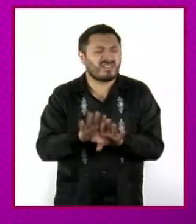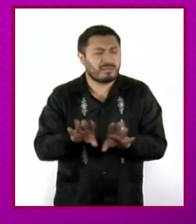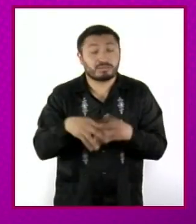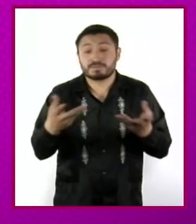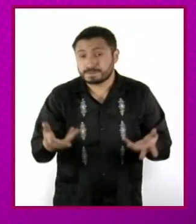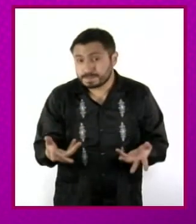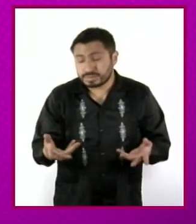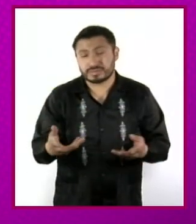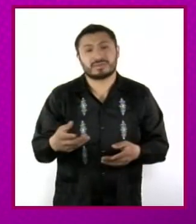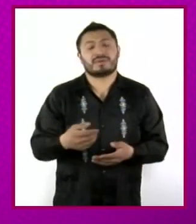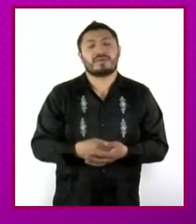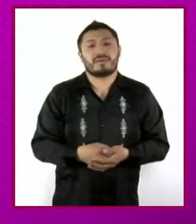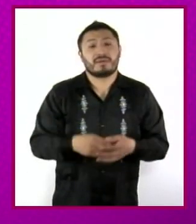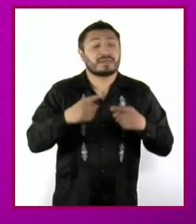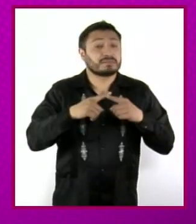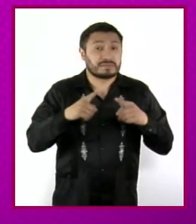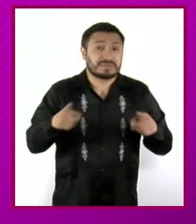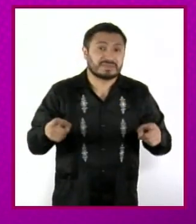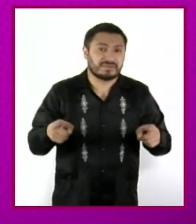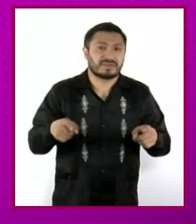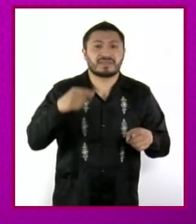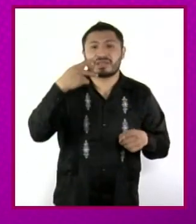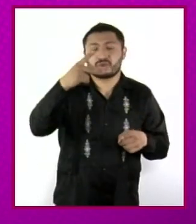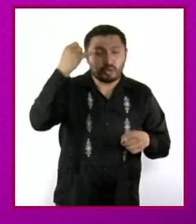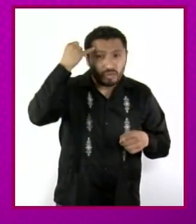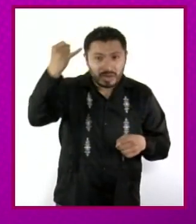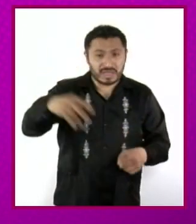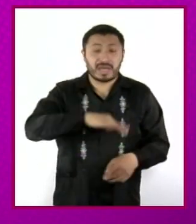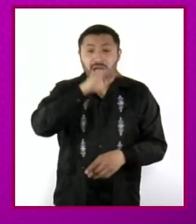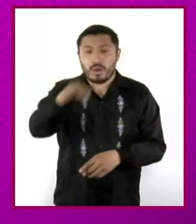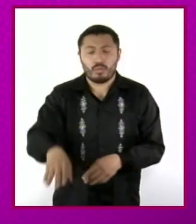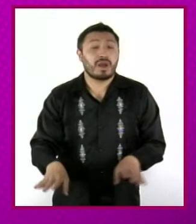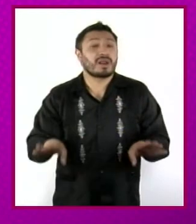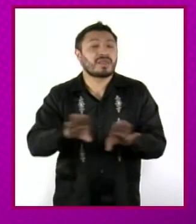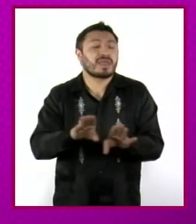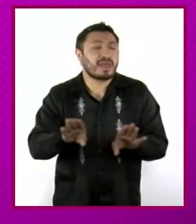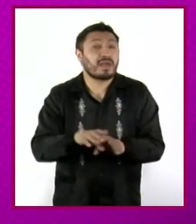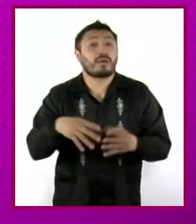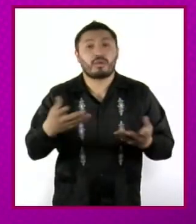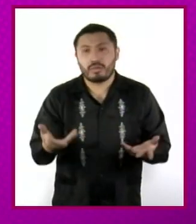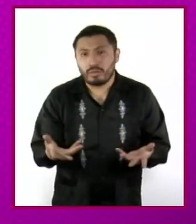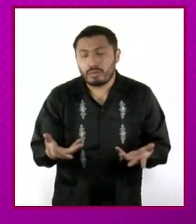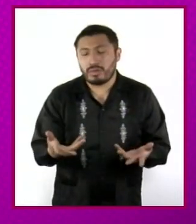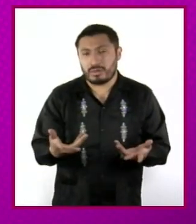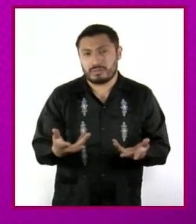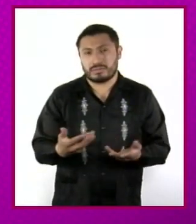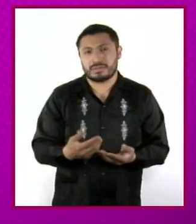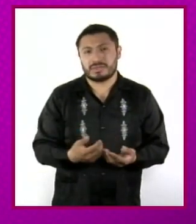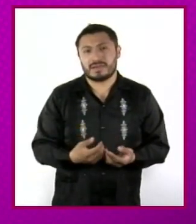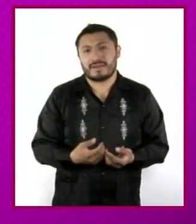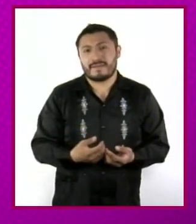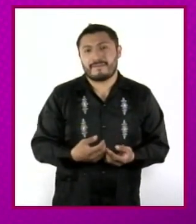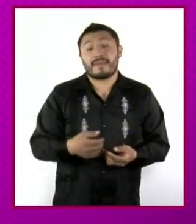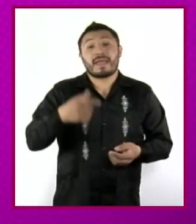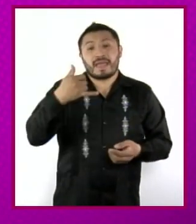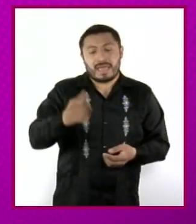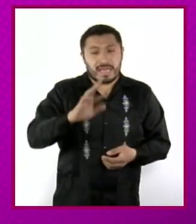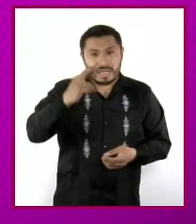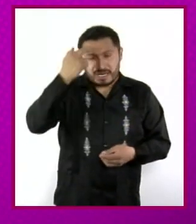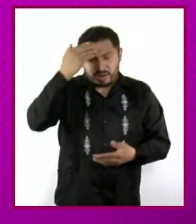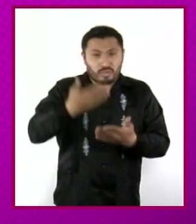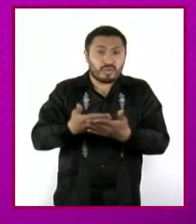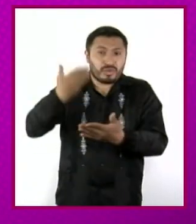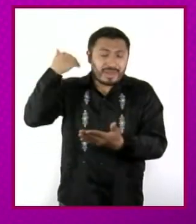cómo concibo la muerte y el fin, sino cómo concibo a los antepasados,